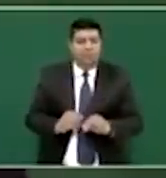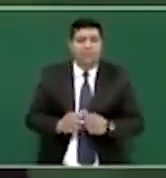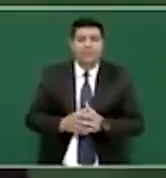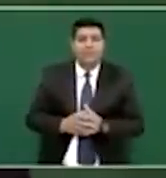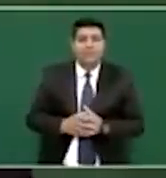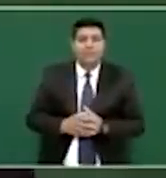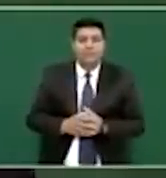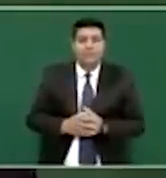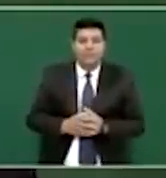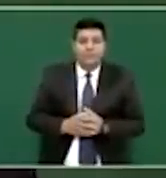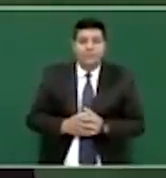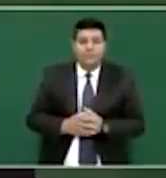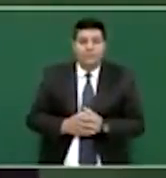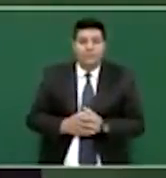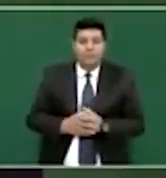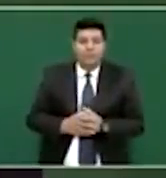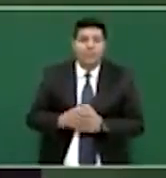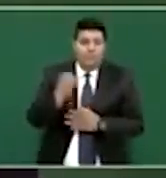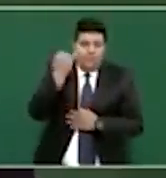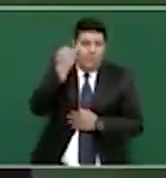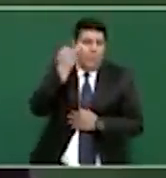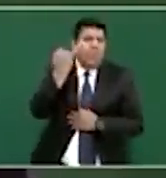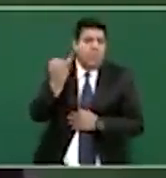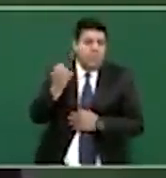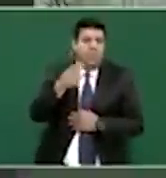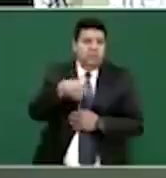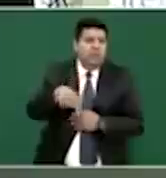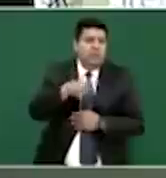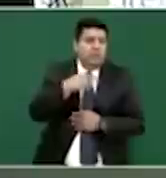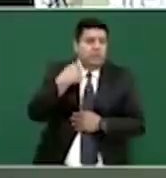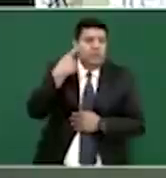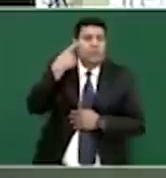Imagínense si la autoridad no